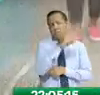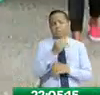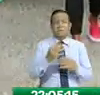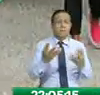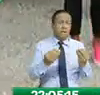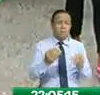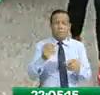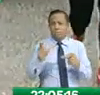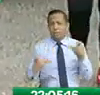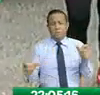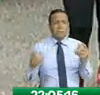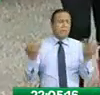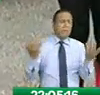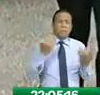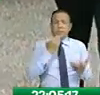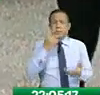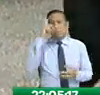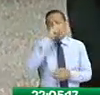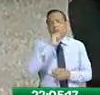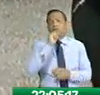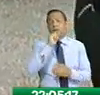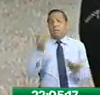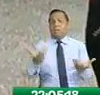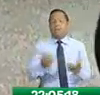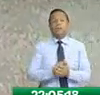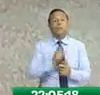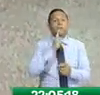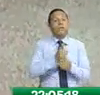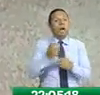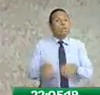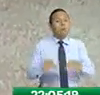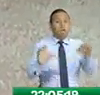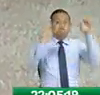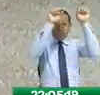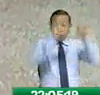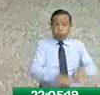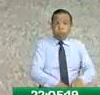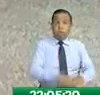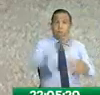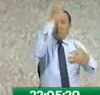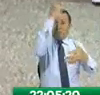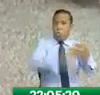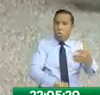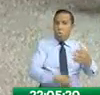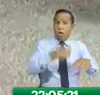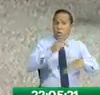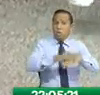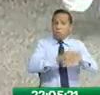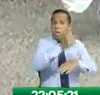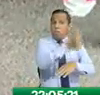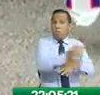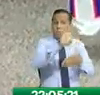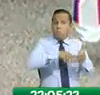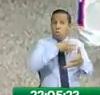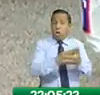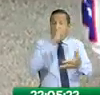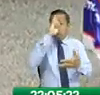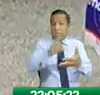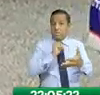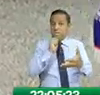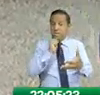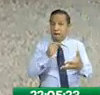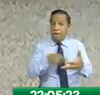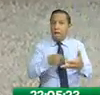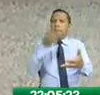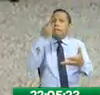las clausuras no solo se ejecutaron por incumplir los protocolos de bioseguridad y los horarios de atención, también por transgredir